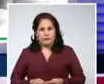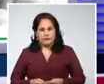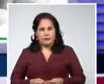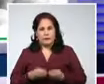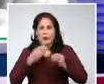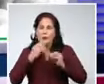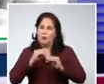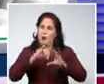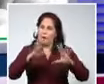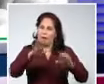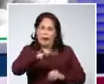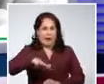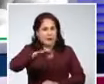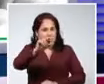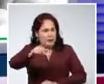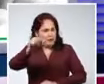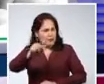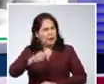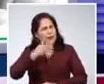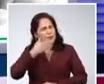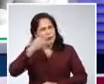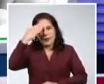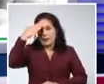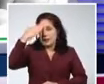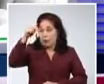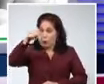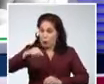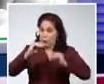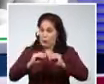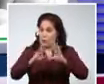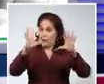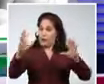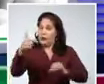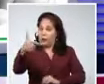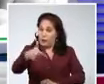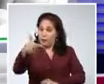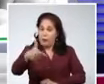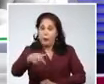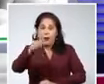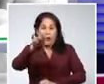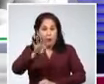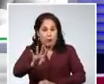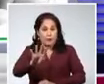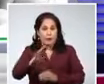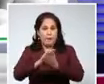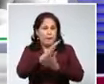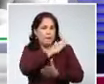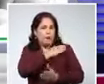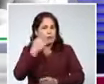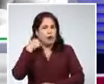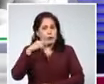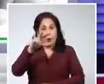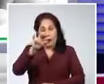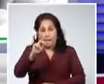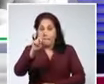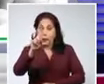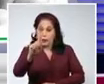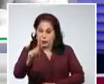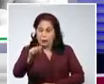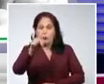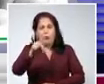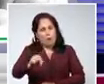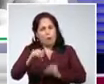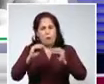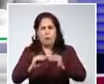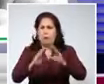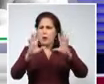Hola, ¿qué tal? Muy buenos días. Gusto saludarlos esta mañana de jueves. Es 4 de marzo del año 2021. Hemos amanecido